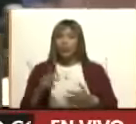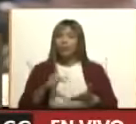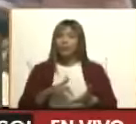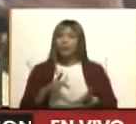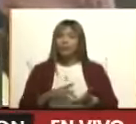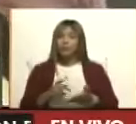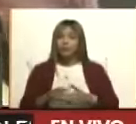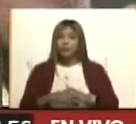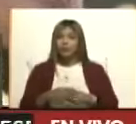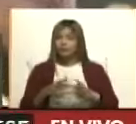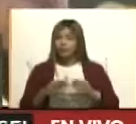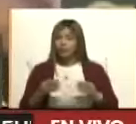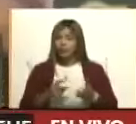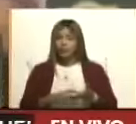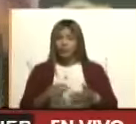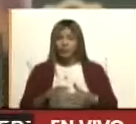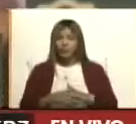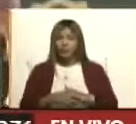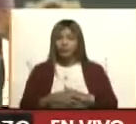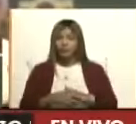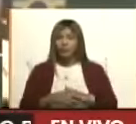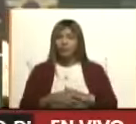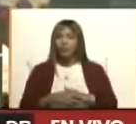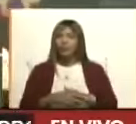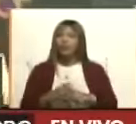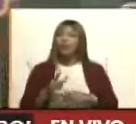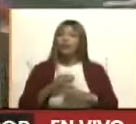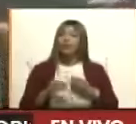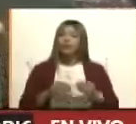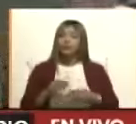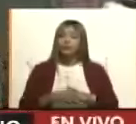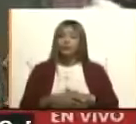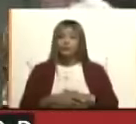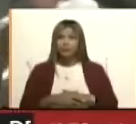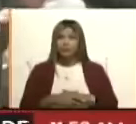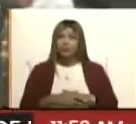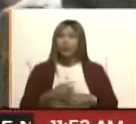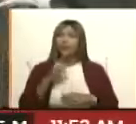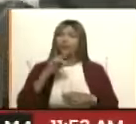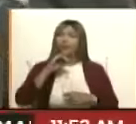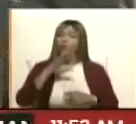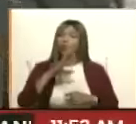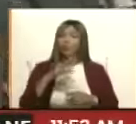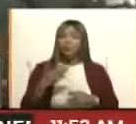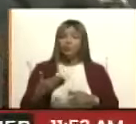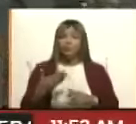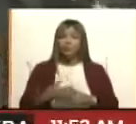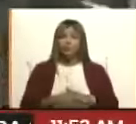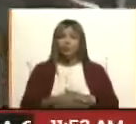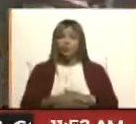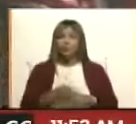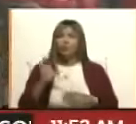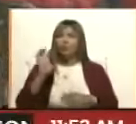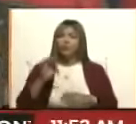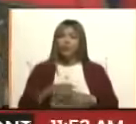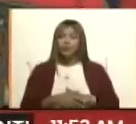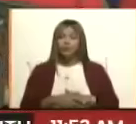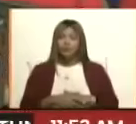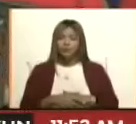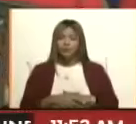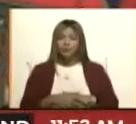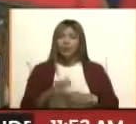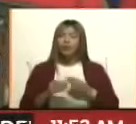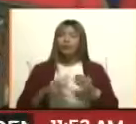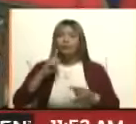participar activamente en lo que va a significar un hito fundamental en la historia de la patria, que va a